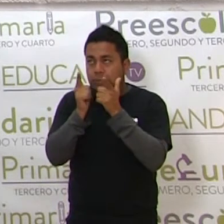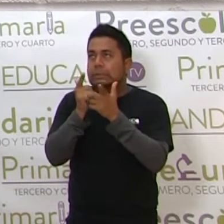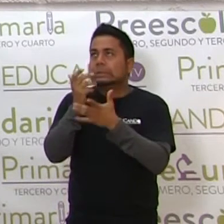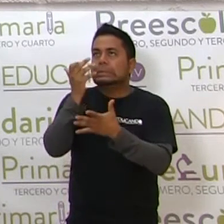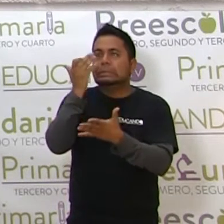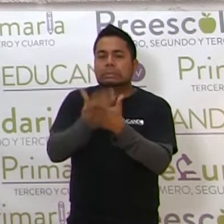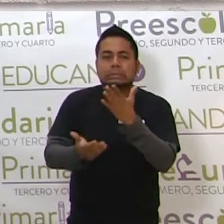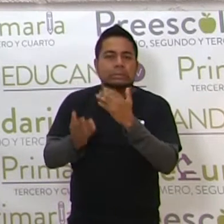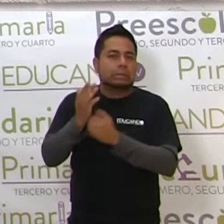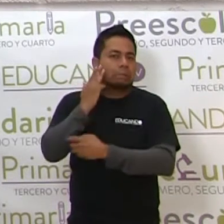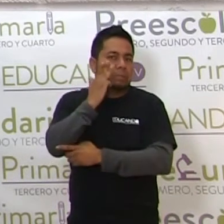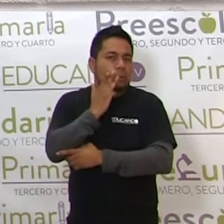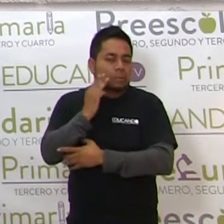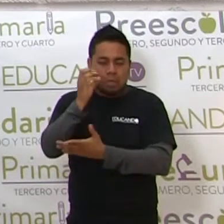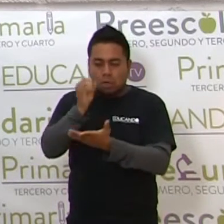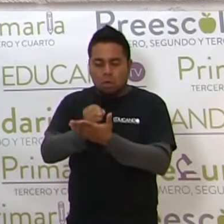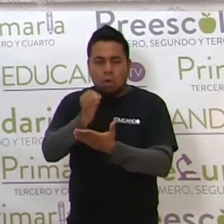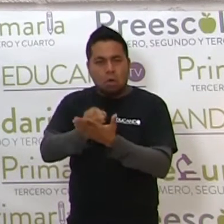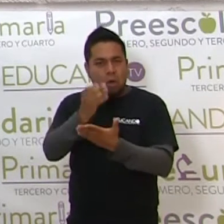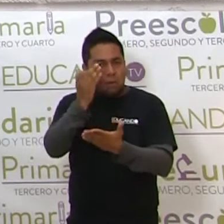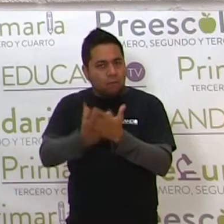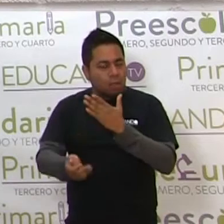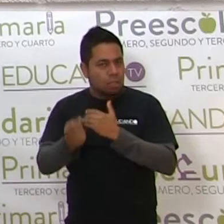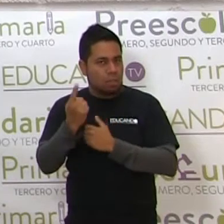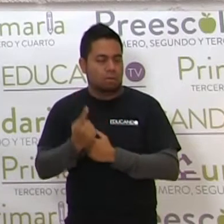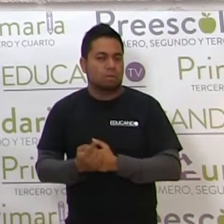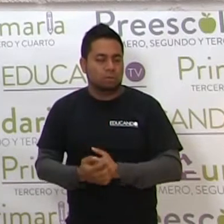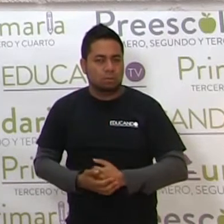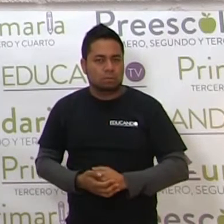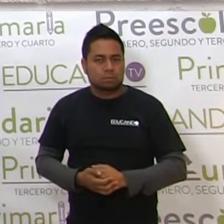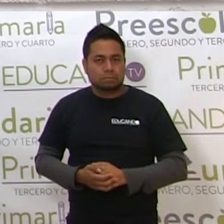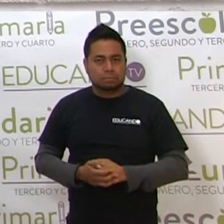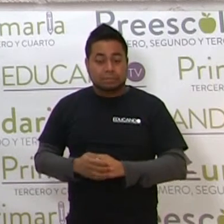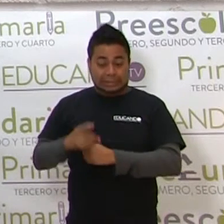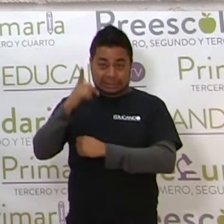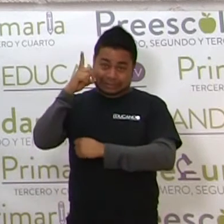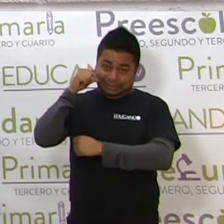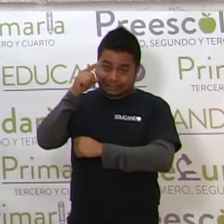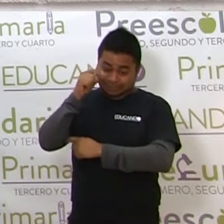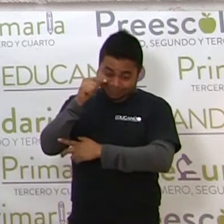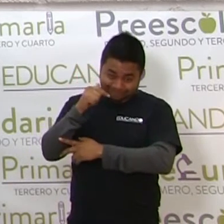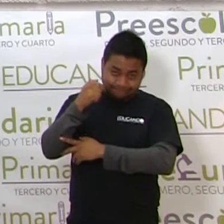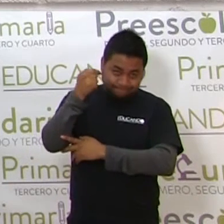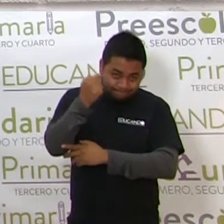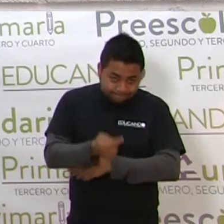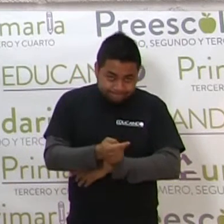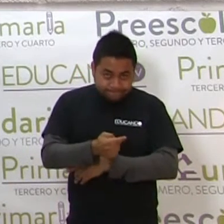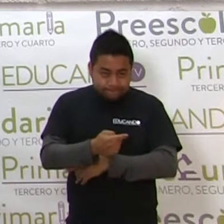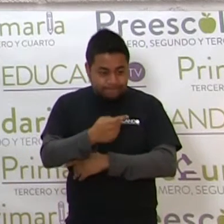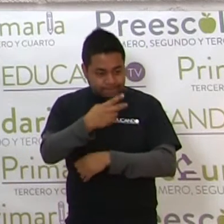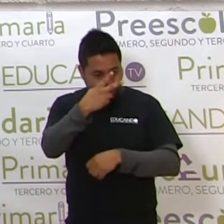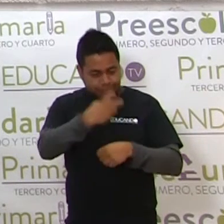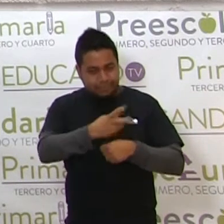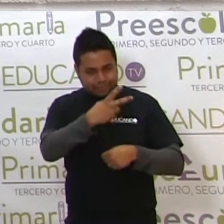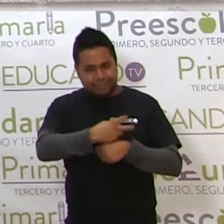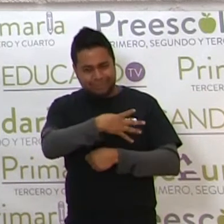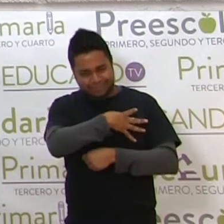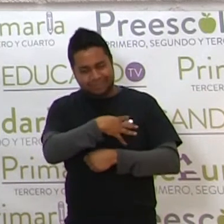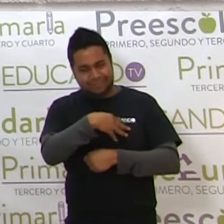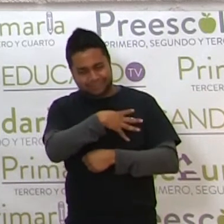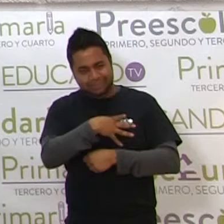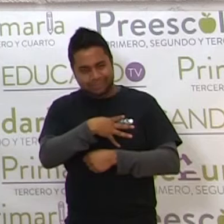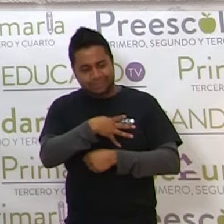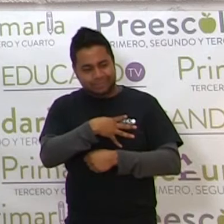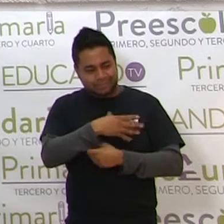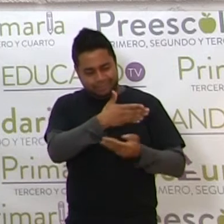manzana de oro a la noche siguiente veló el segundo de Los Hijos del Rey